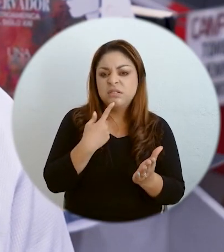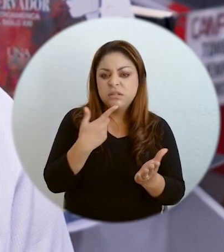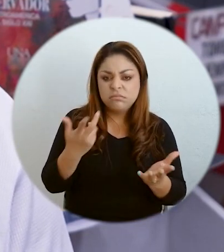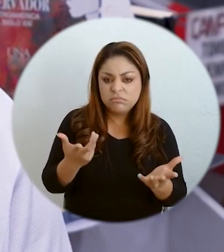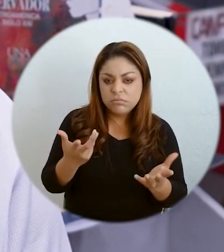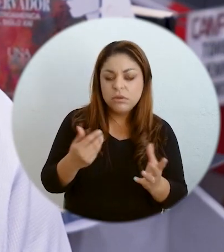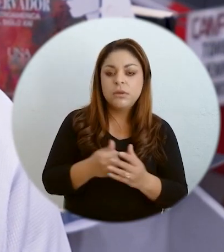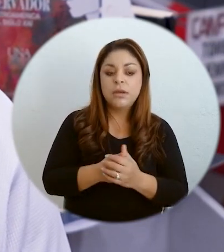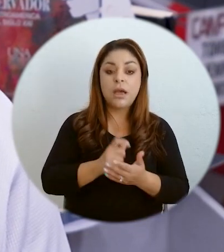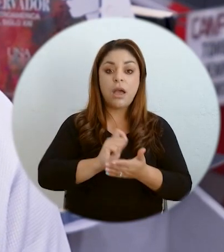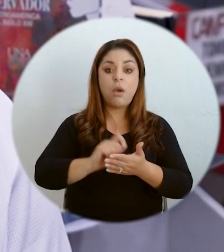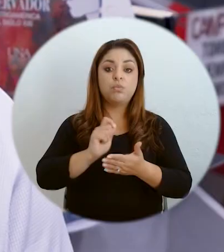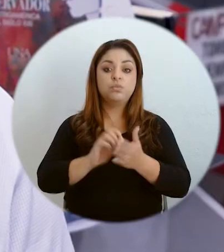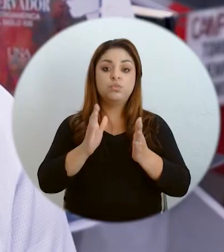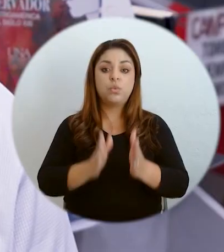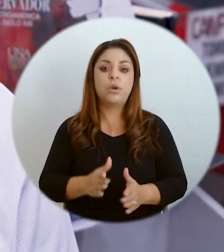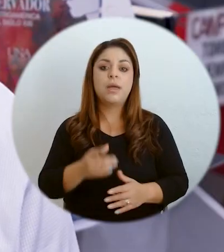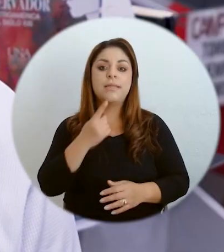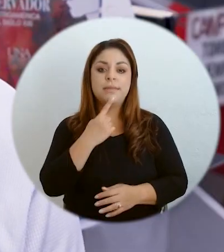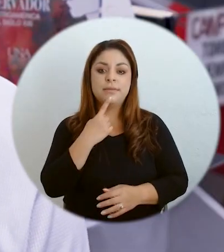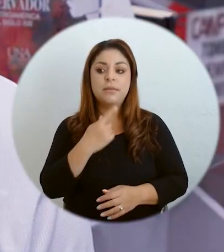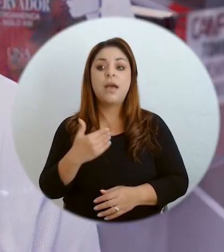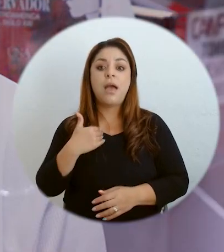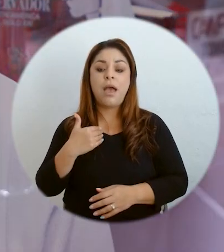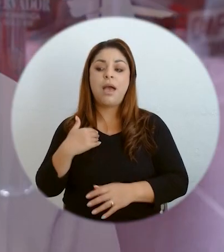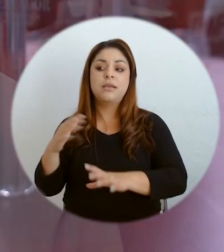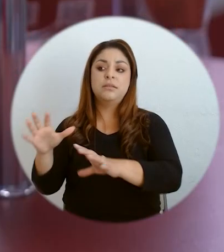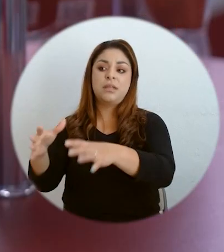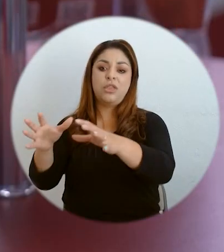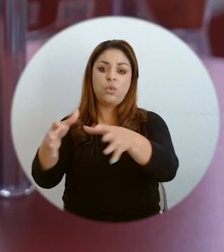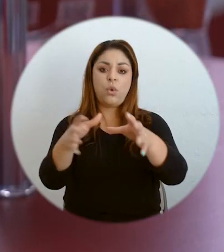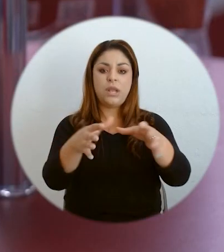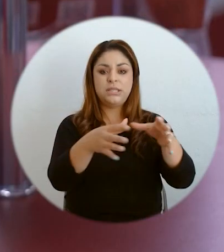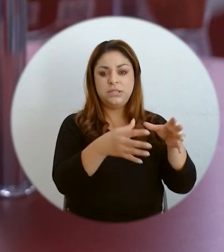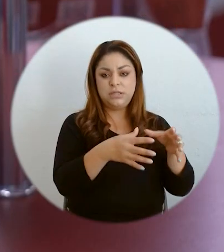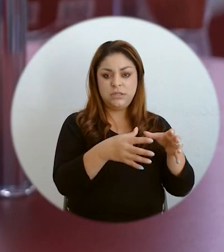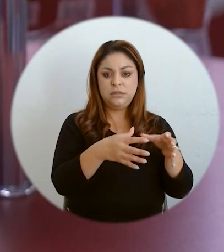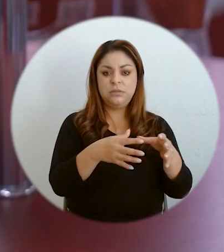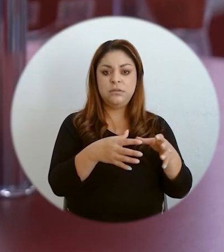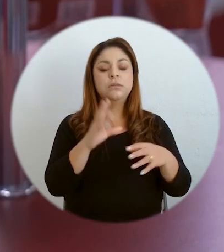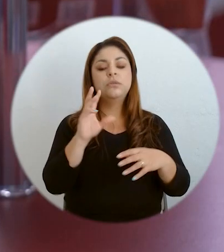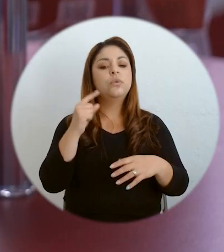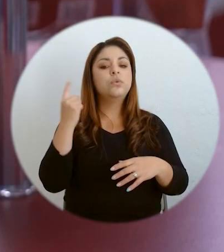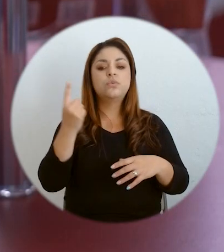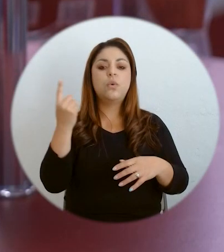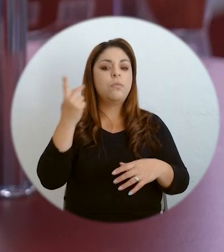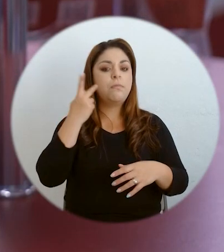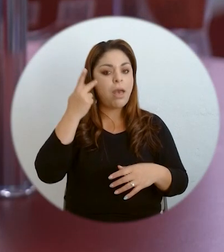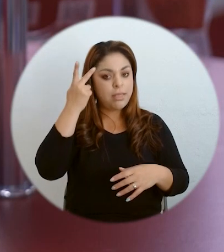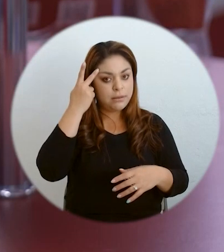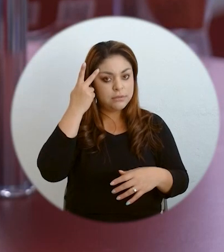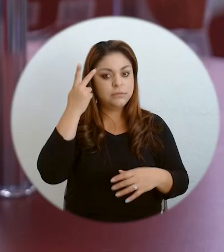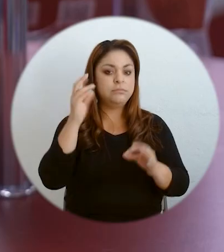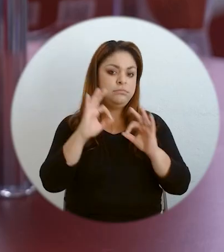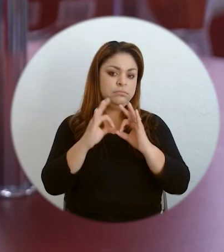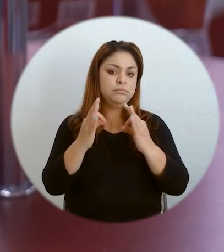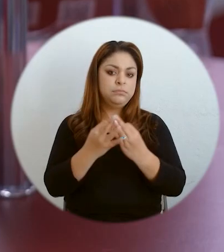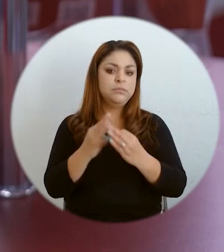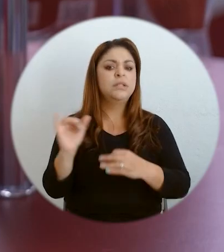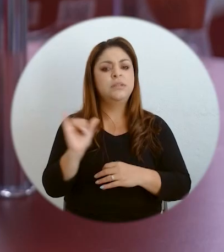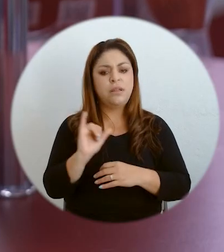La autora señala cómo hay sectores que se resisten, no solamente padres de